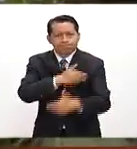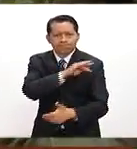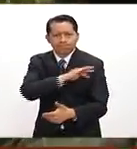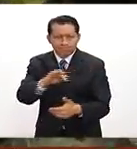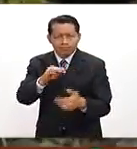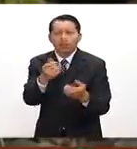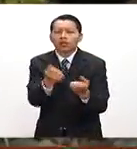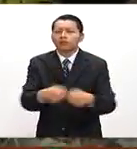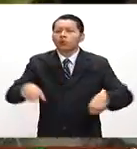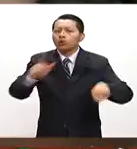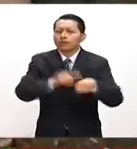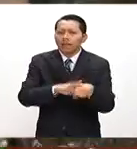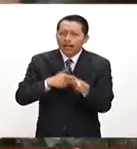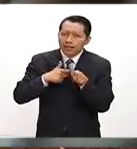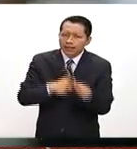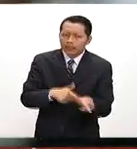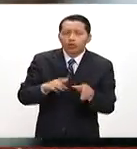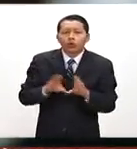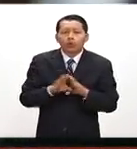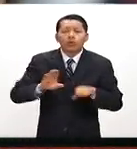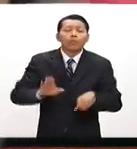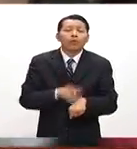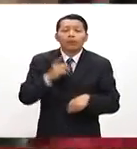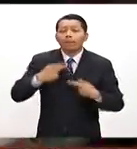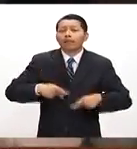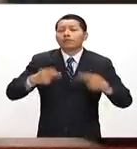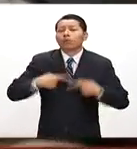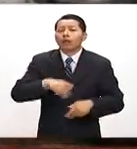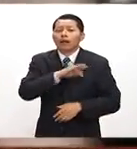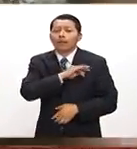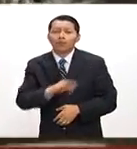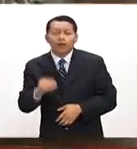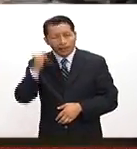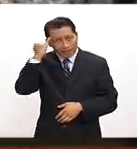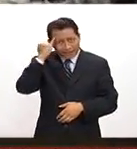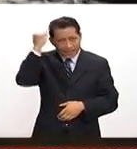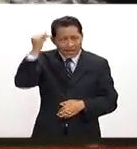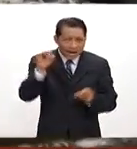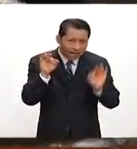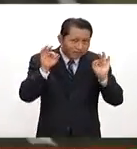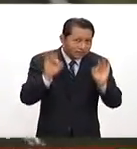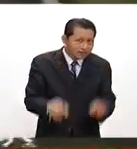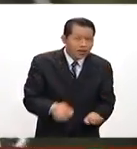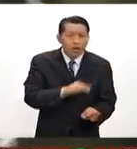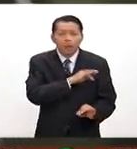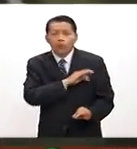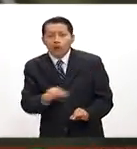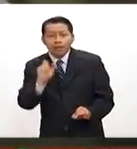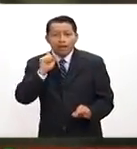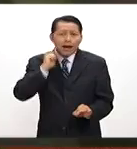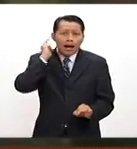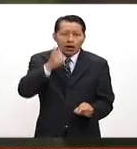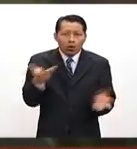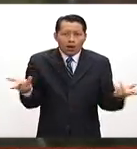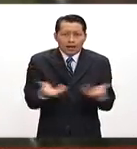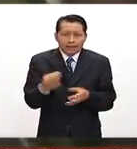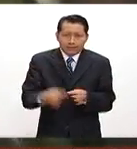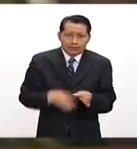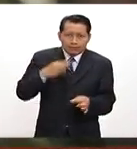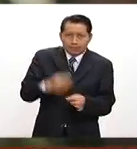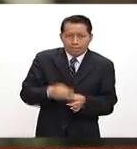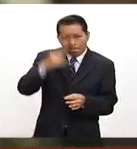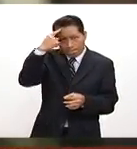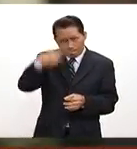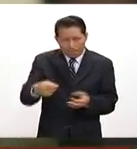social. Cualquier persona que es capaz de llevar una idea original a la práctica y convertirla en algo